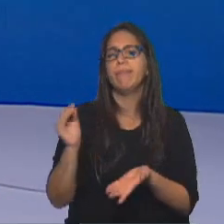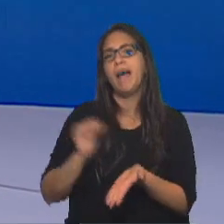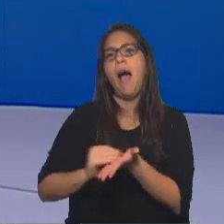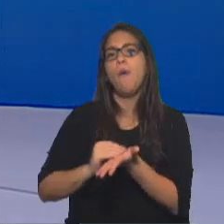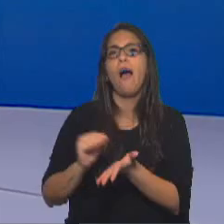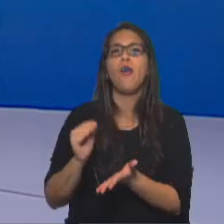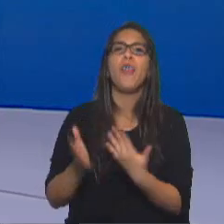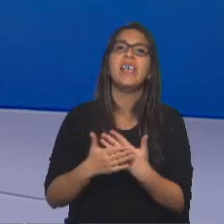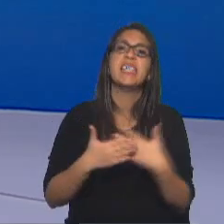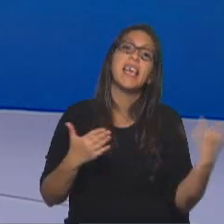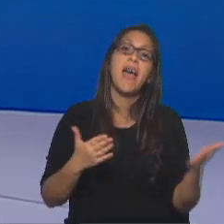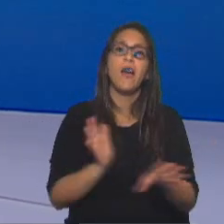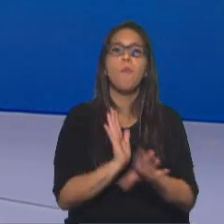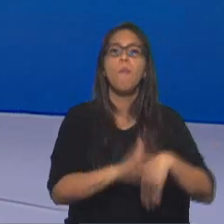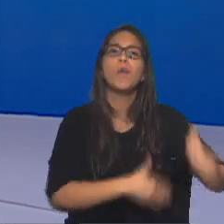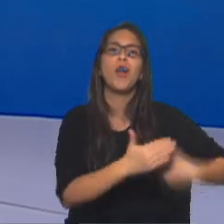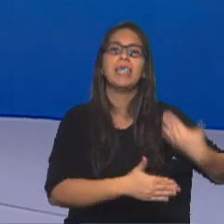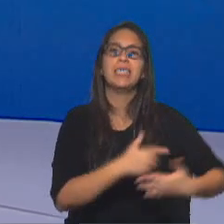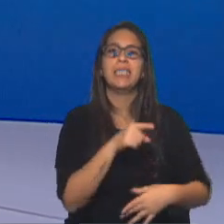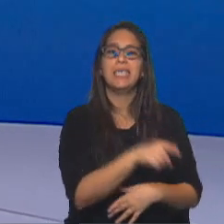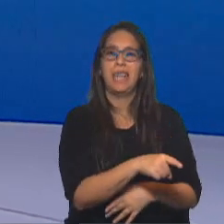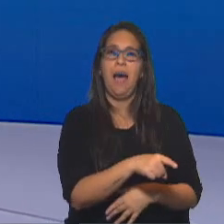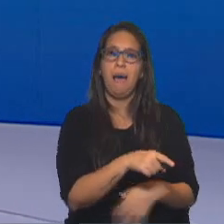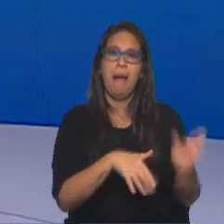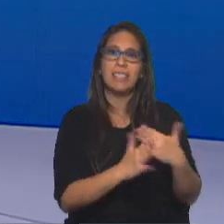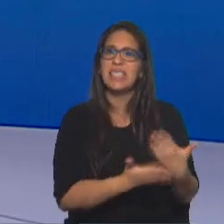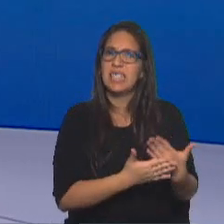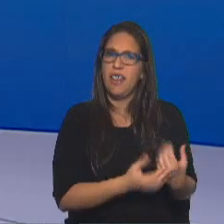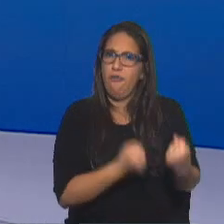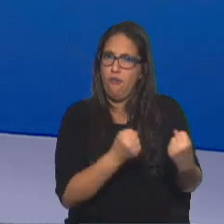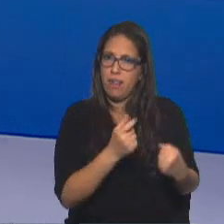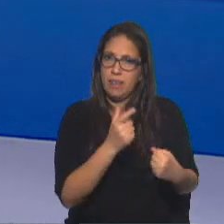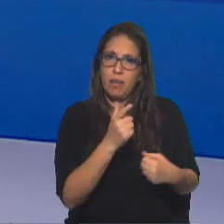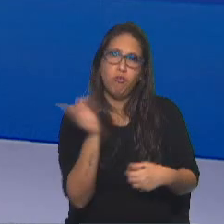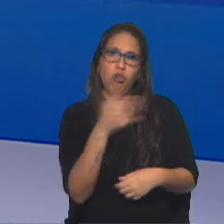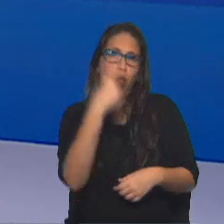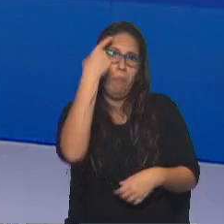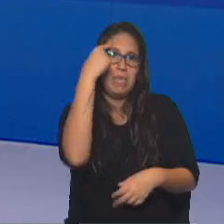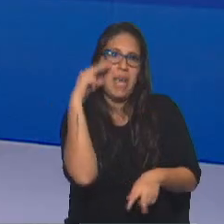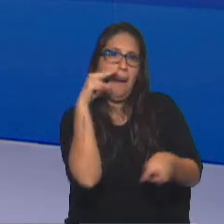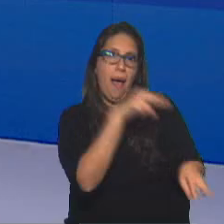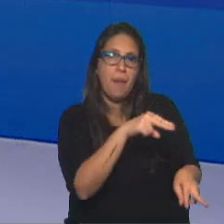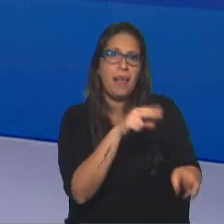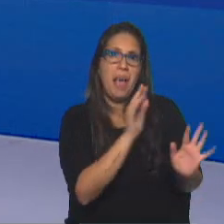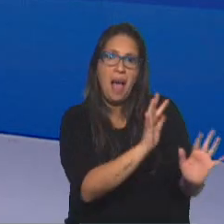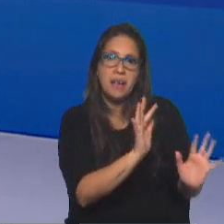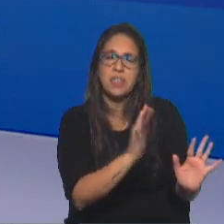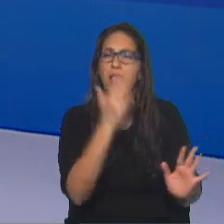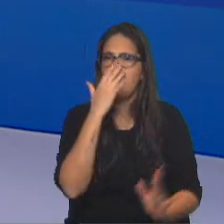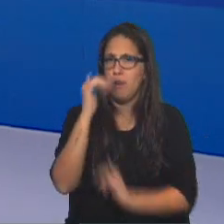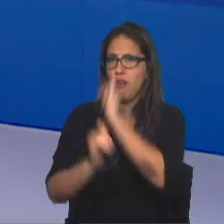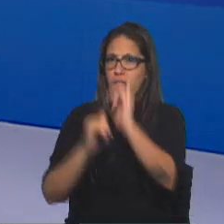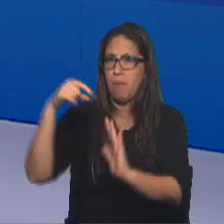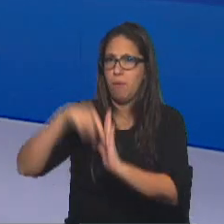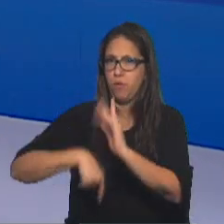un abogado progre, en ese momento más de izquierda, diríamos, de lo que es ahora, que ya lo vamos a contar. Si te